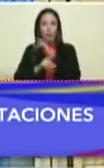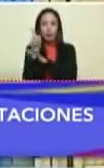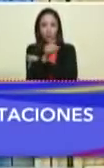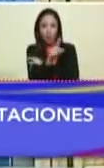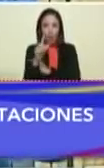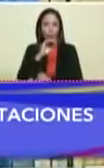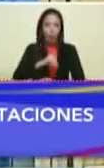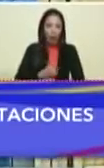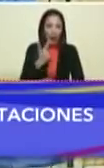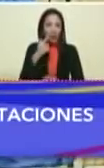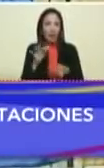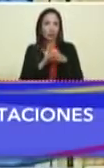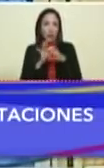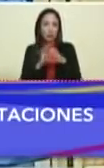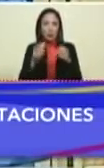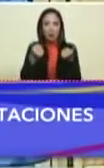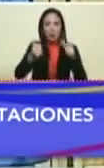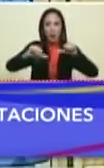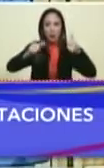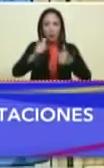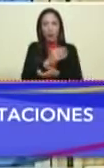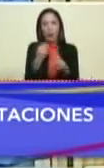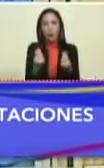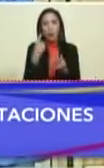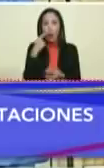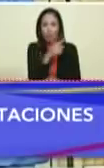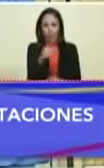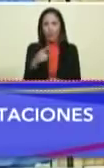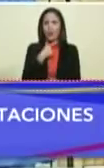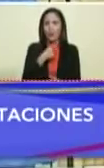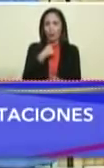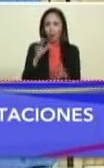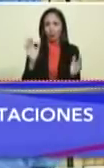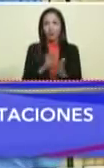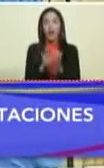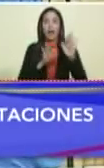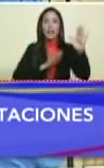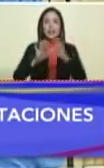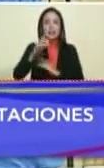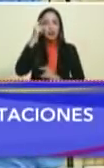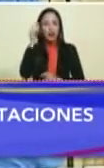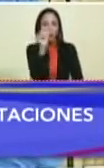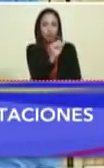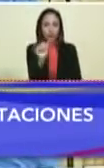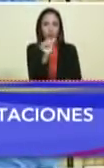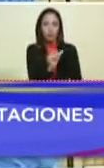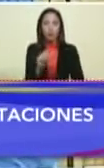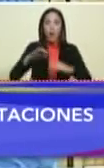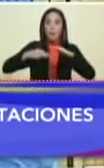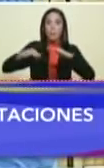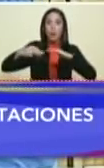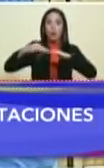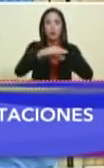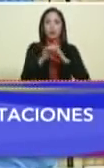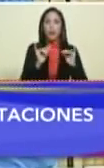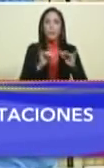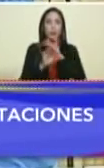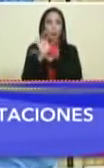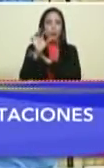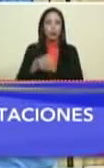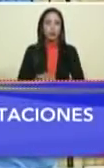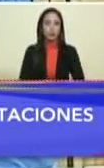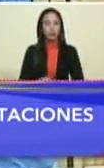ver, les va a gustar. Un periodo de prueba en estos municipios del país en